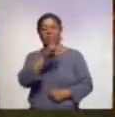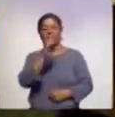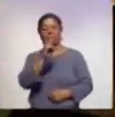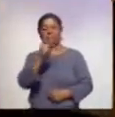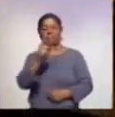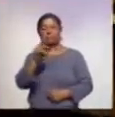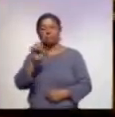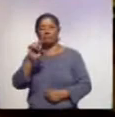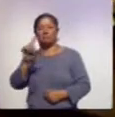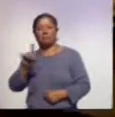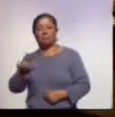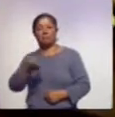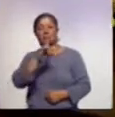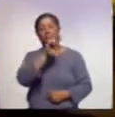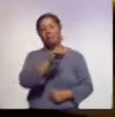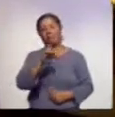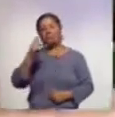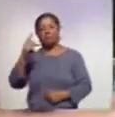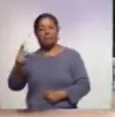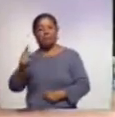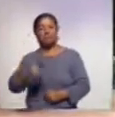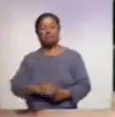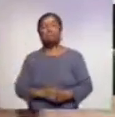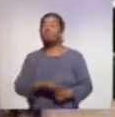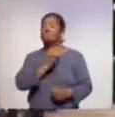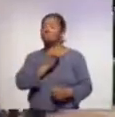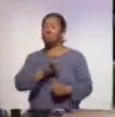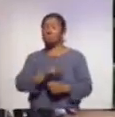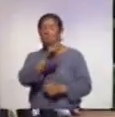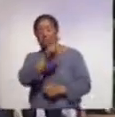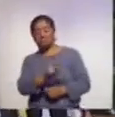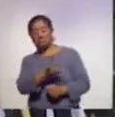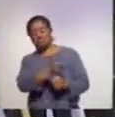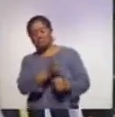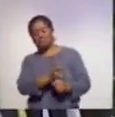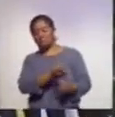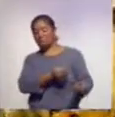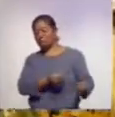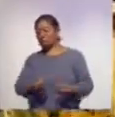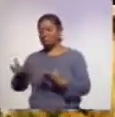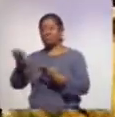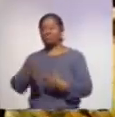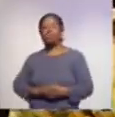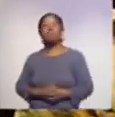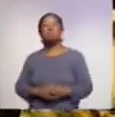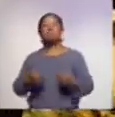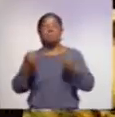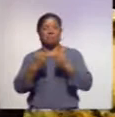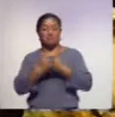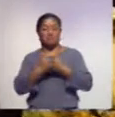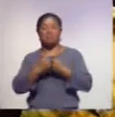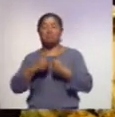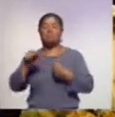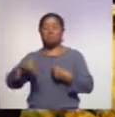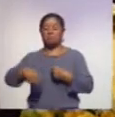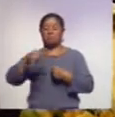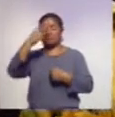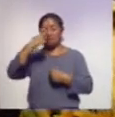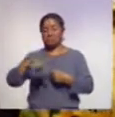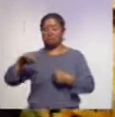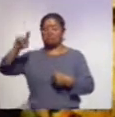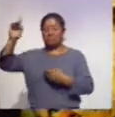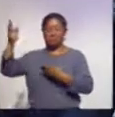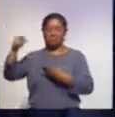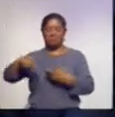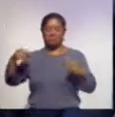El gobernador Marco Mena asistió como invitado especial a la Fiesta Nacional de España, que encabezó el embajador del país europeo en México, Juan López